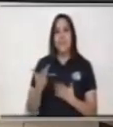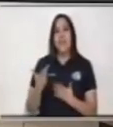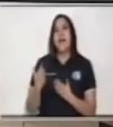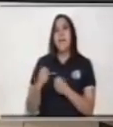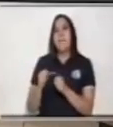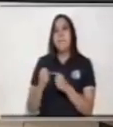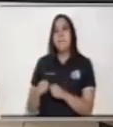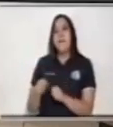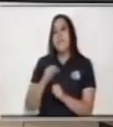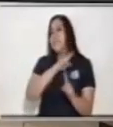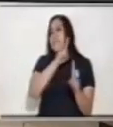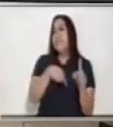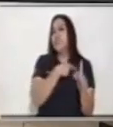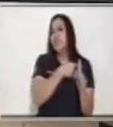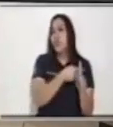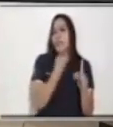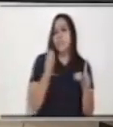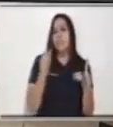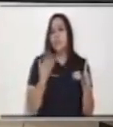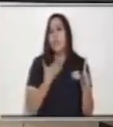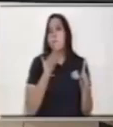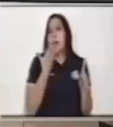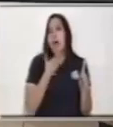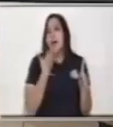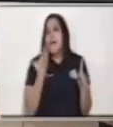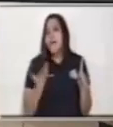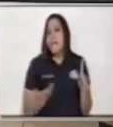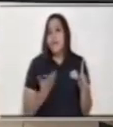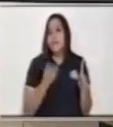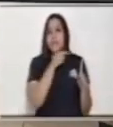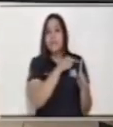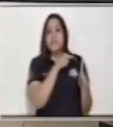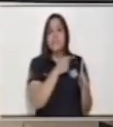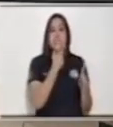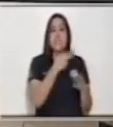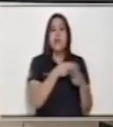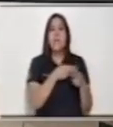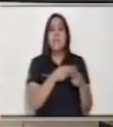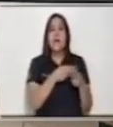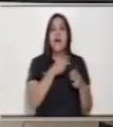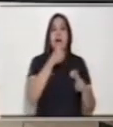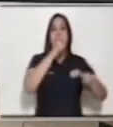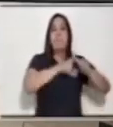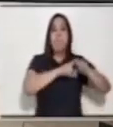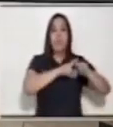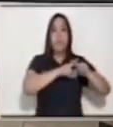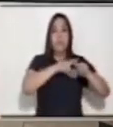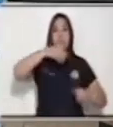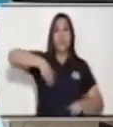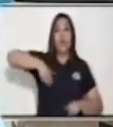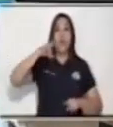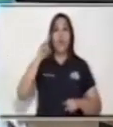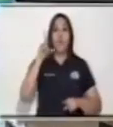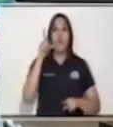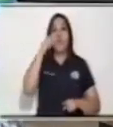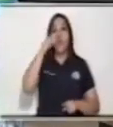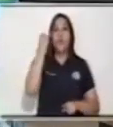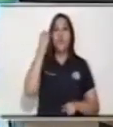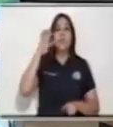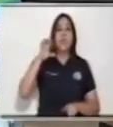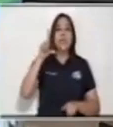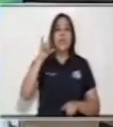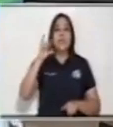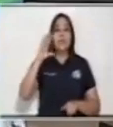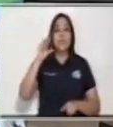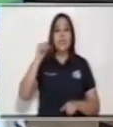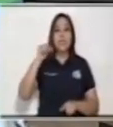y contar más fácil, existe una cosa que se llama multiplicación. La multiplicación es sumar la